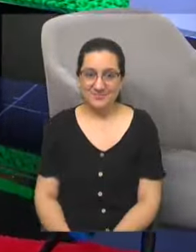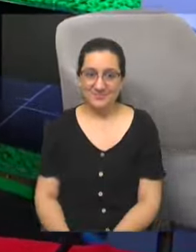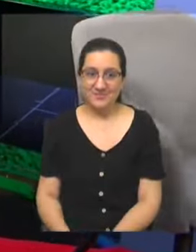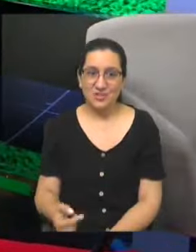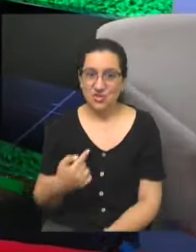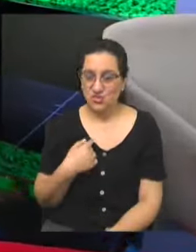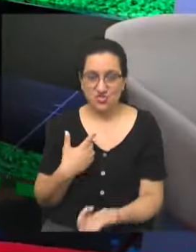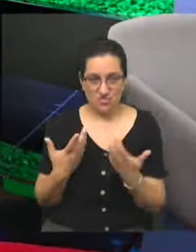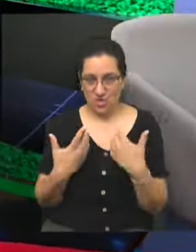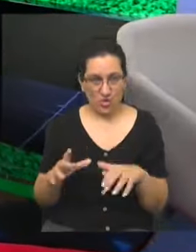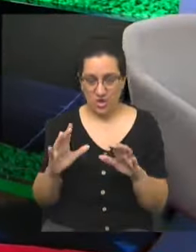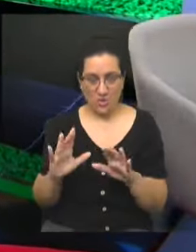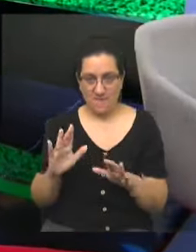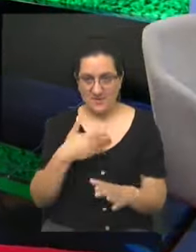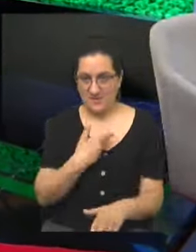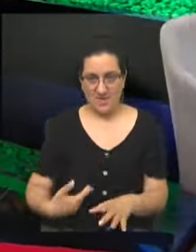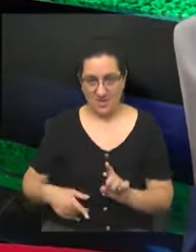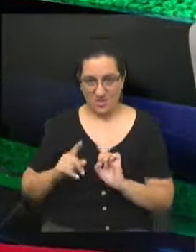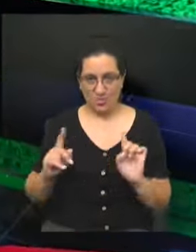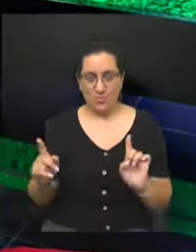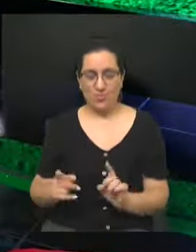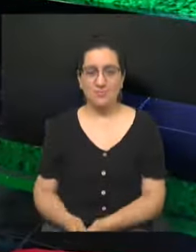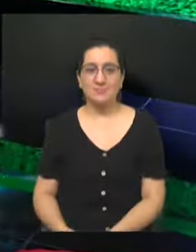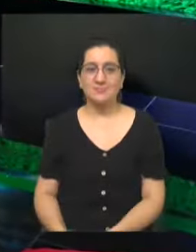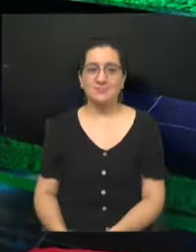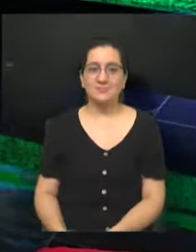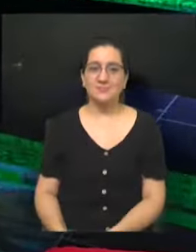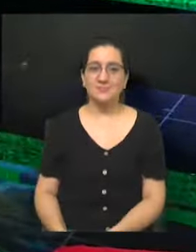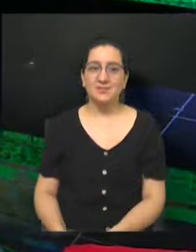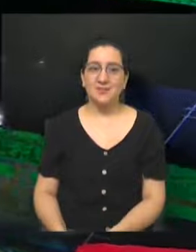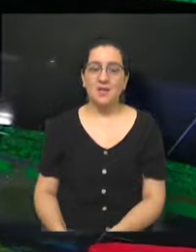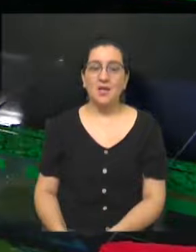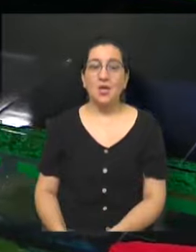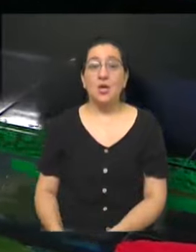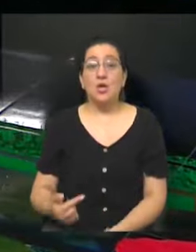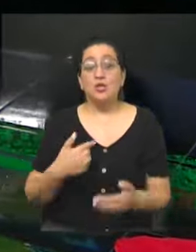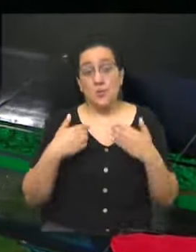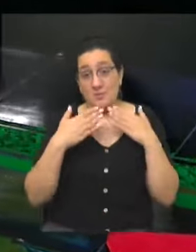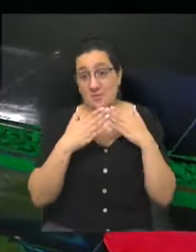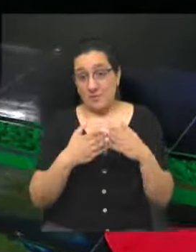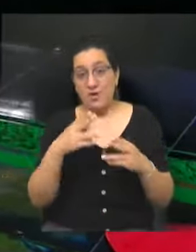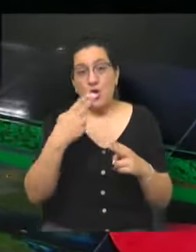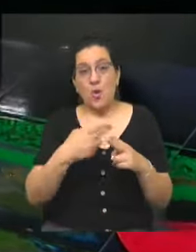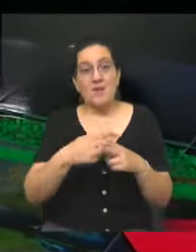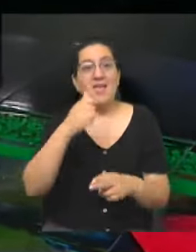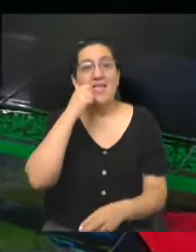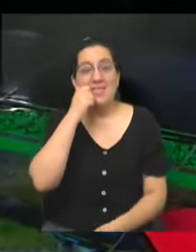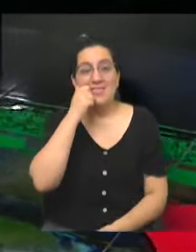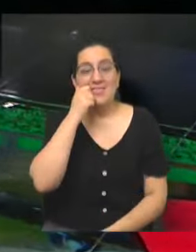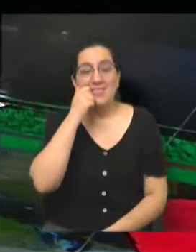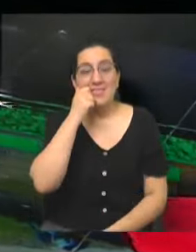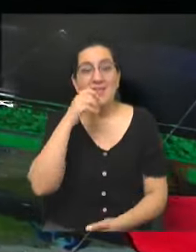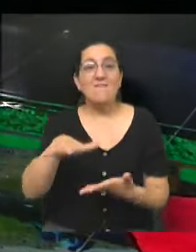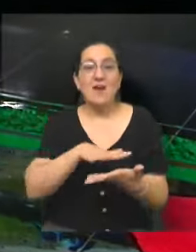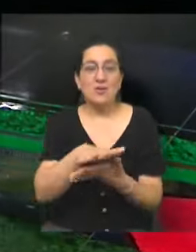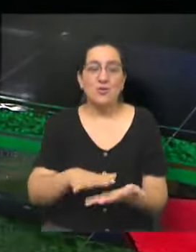tampoco. ¿No? Si alguien quería proponerme, tampoco, ¿eh? Bueno, usted no se va a salvar de nuestra encuesta, ¿eh? A ver. Nombre, edad y